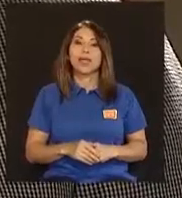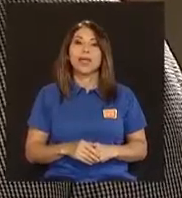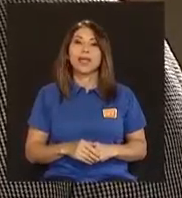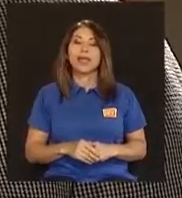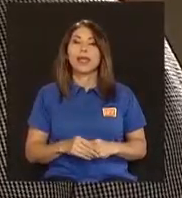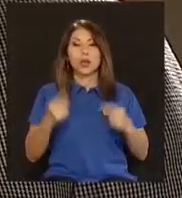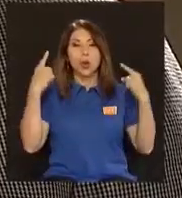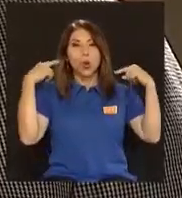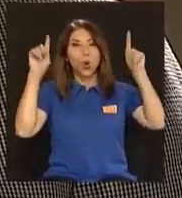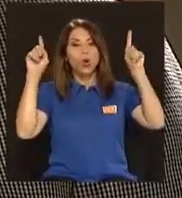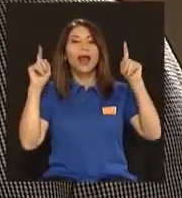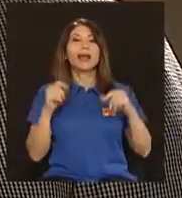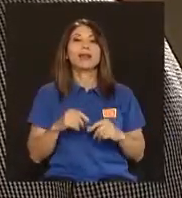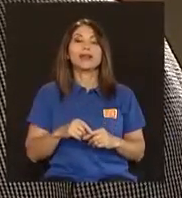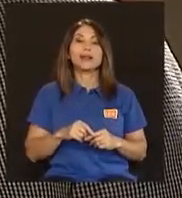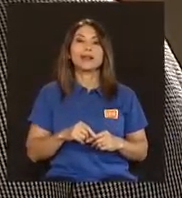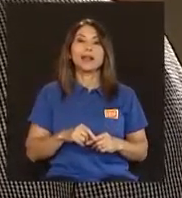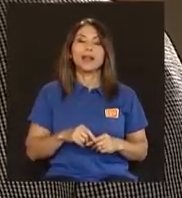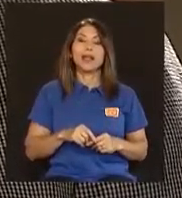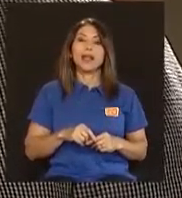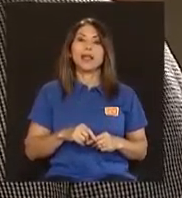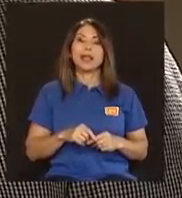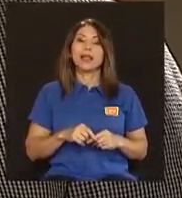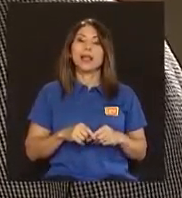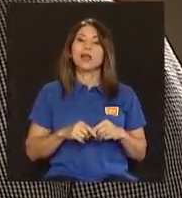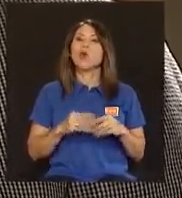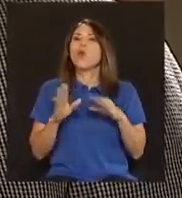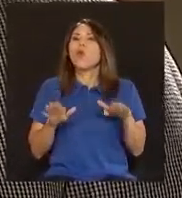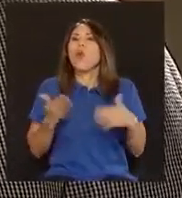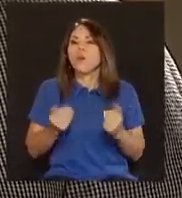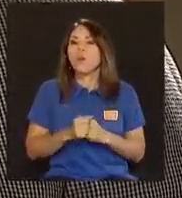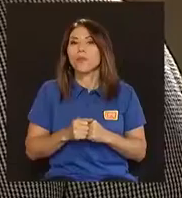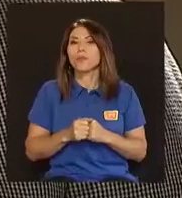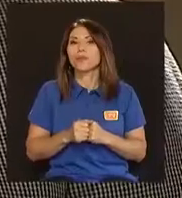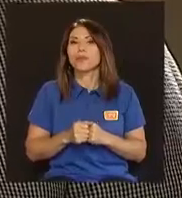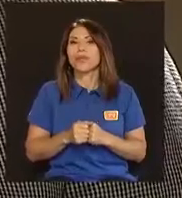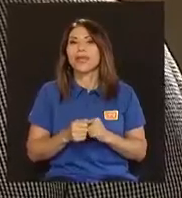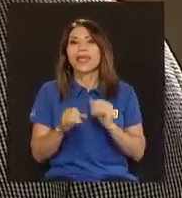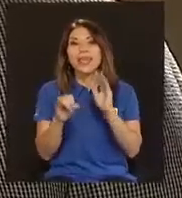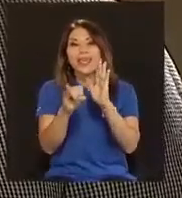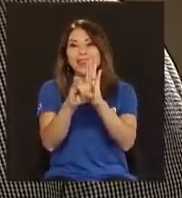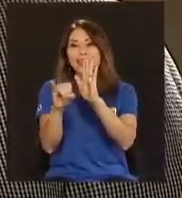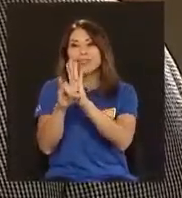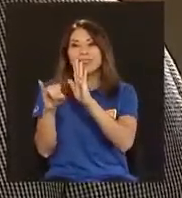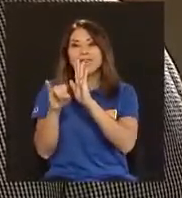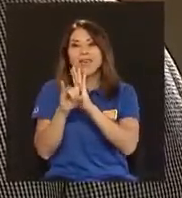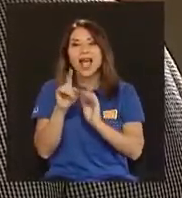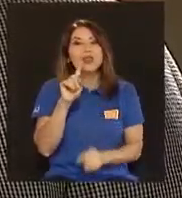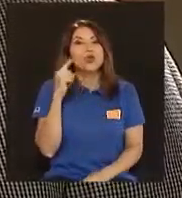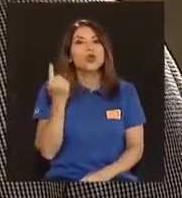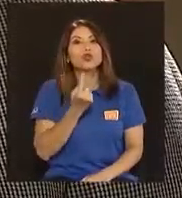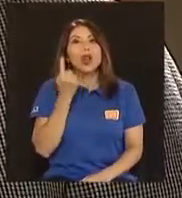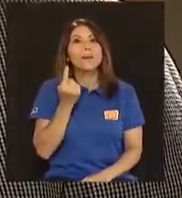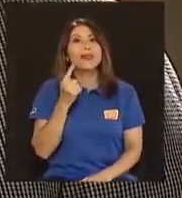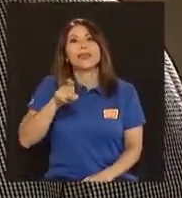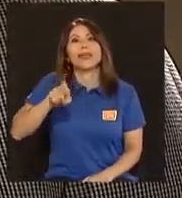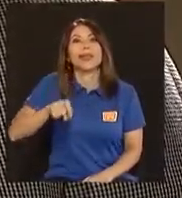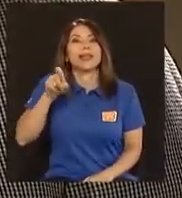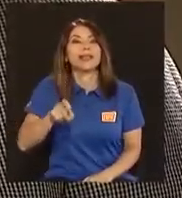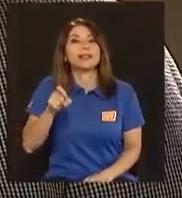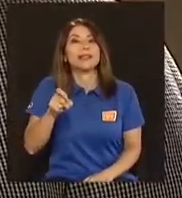lo logran además identificando más allá que la sola necesidad crediticia de